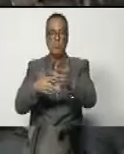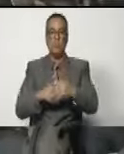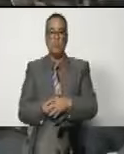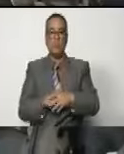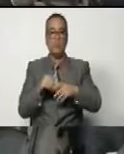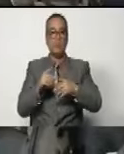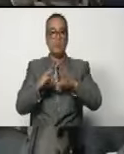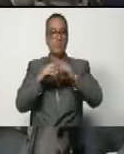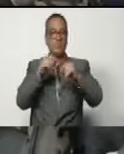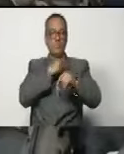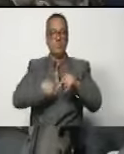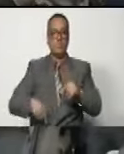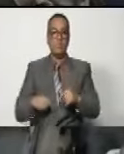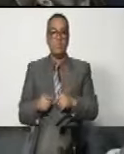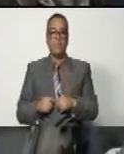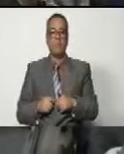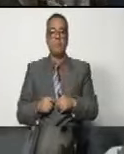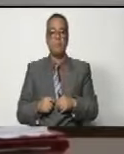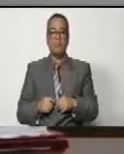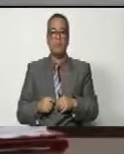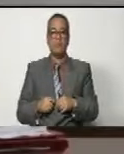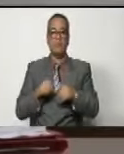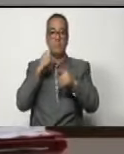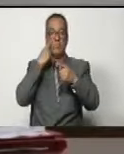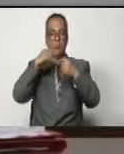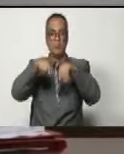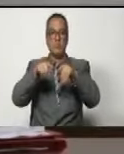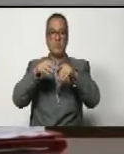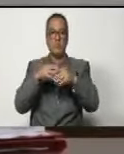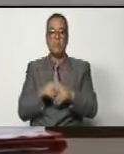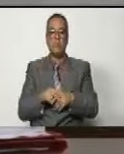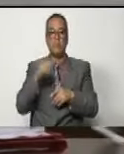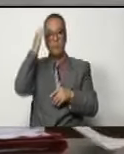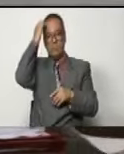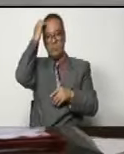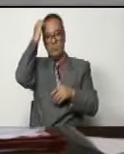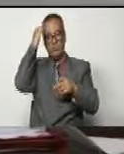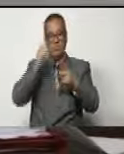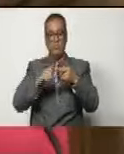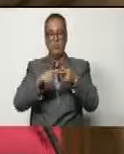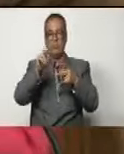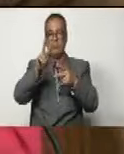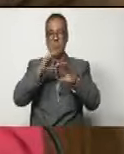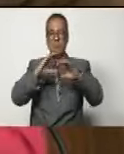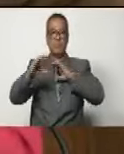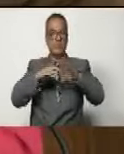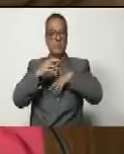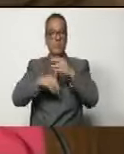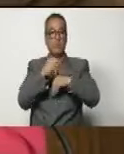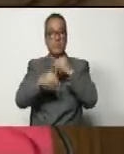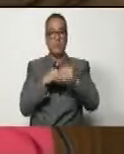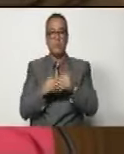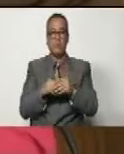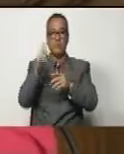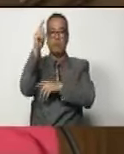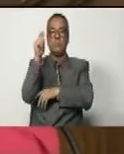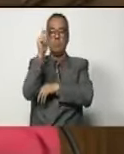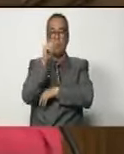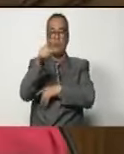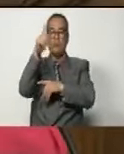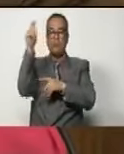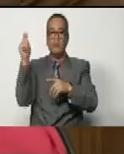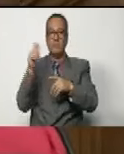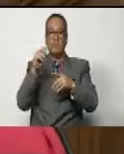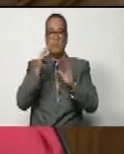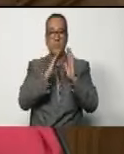anexa. Es todo, ciudadano presidente. En cuenta. Siguiente. Punto número dos. Comunicaciones suscritas por las diputadas y los